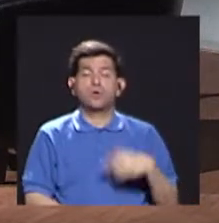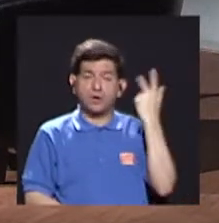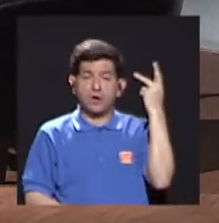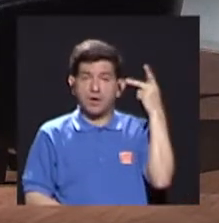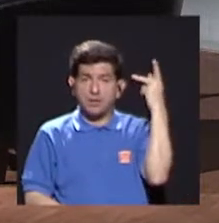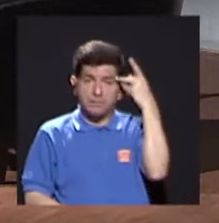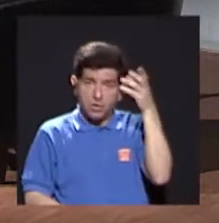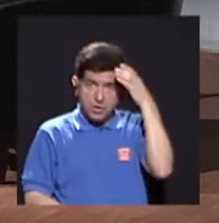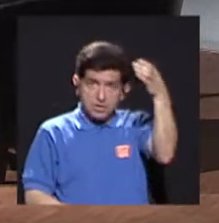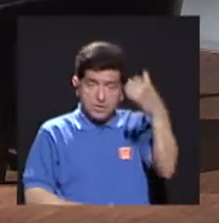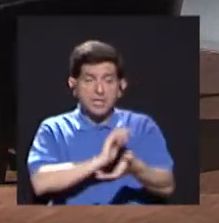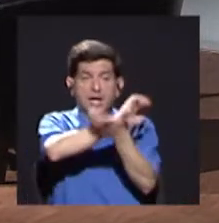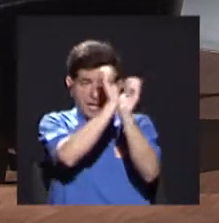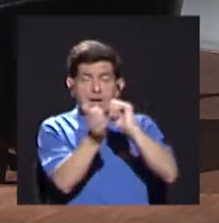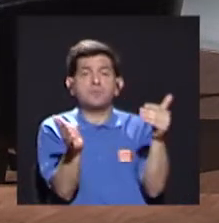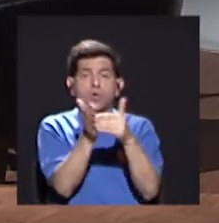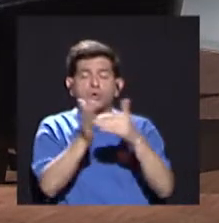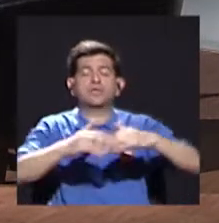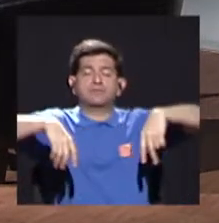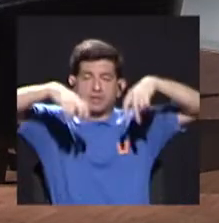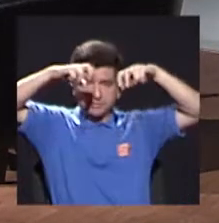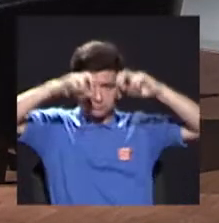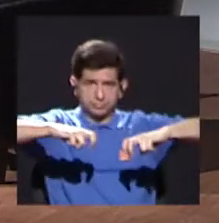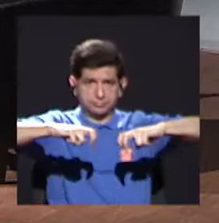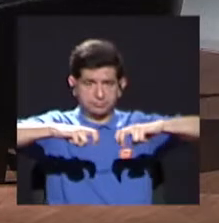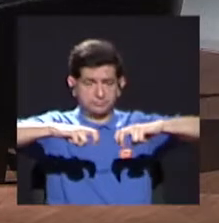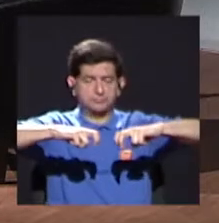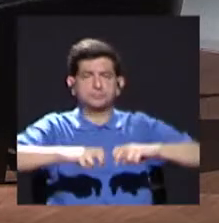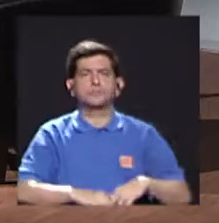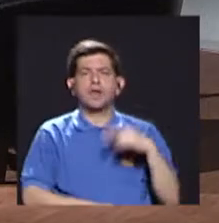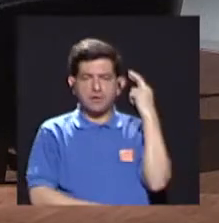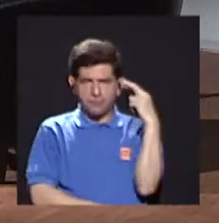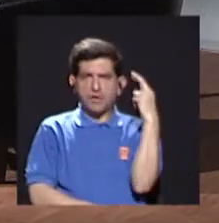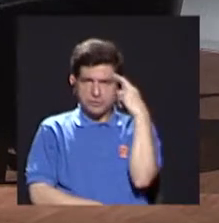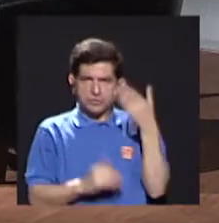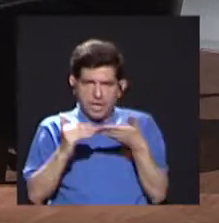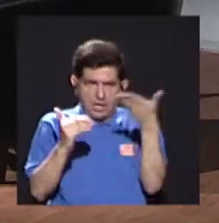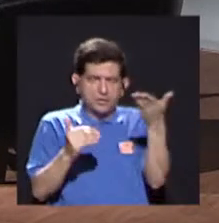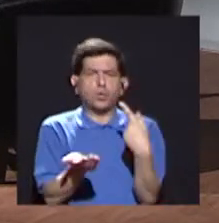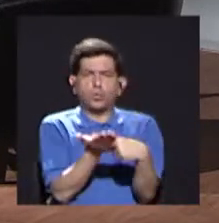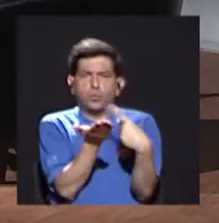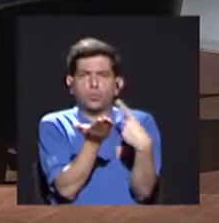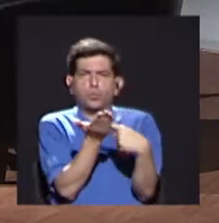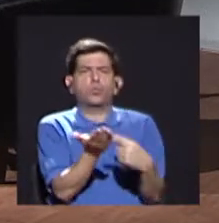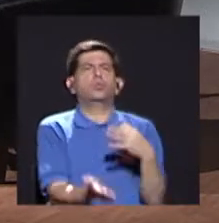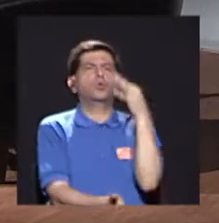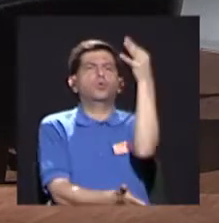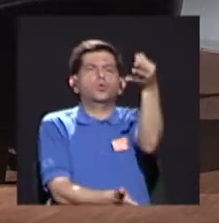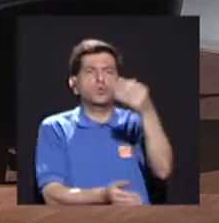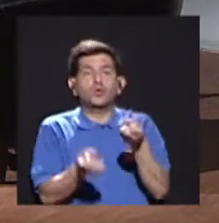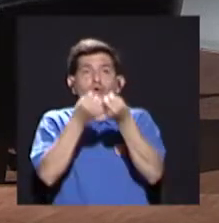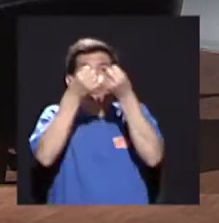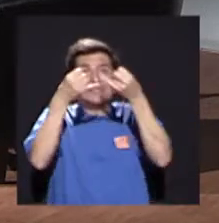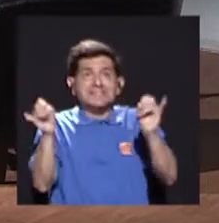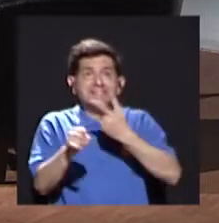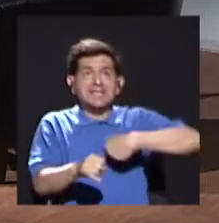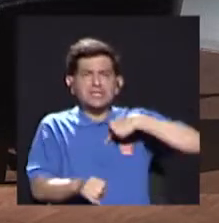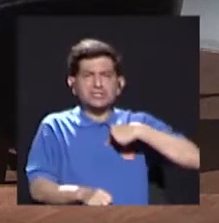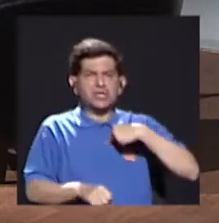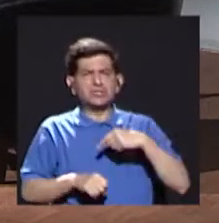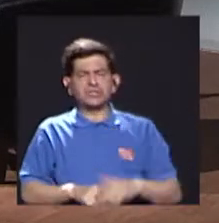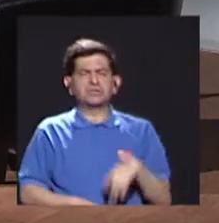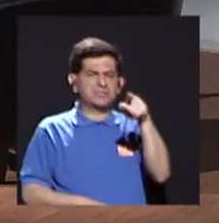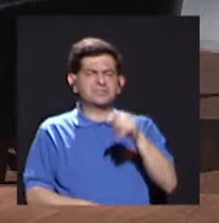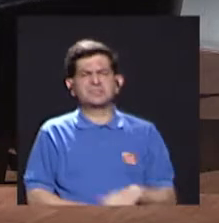para que podamos otra vez centrarnos con un poco de racionalidad a discutir el futuro sin que nos estemos acusando